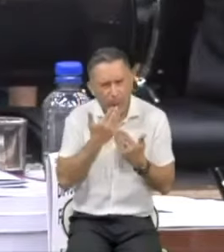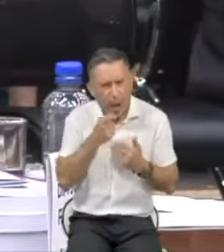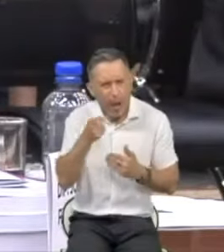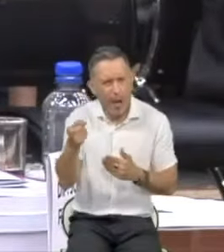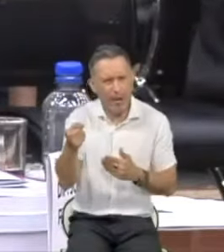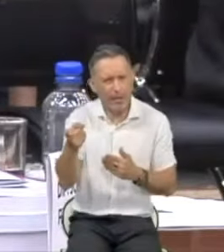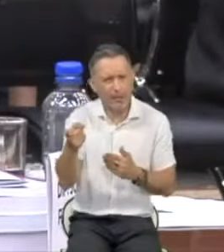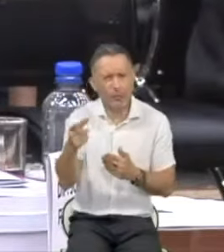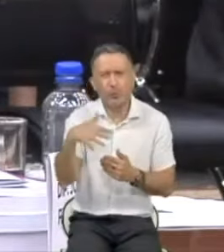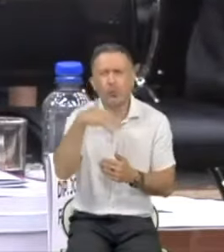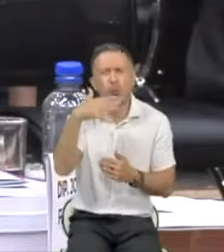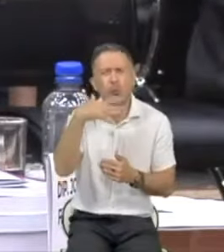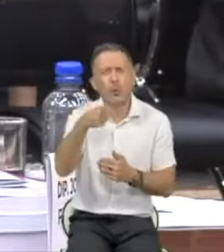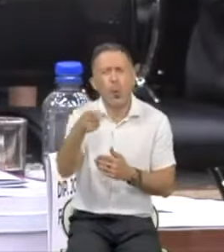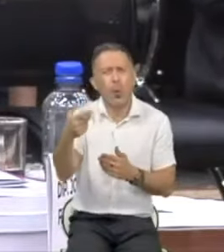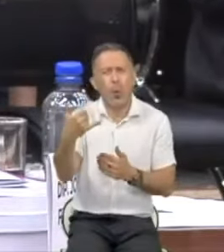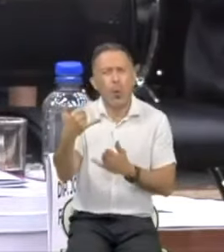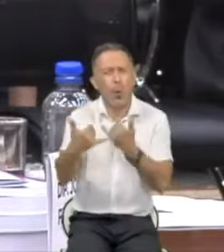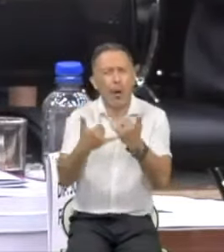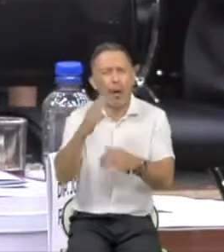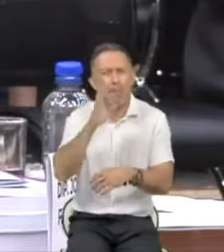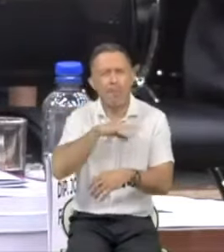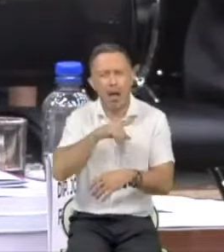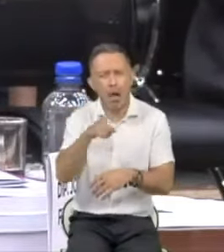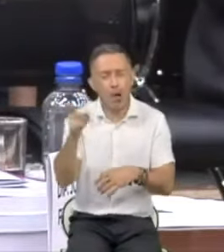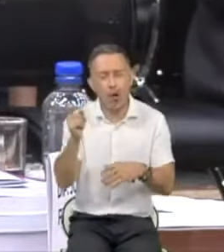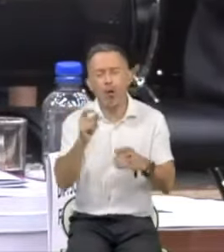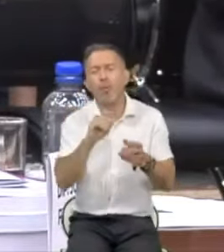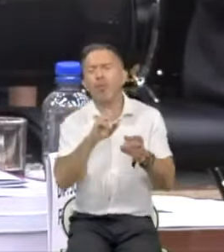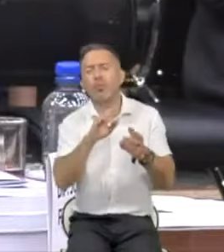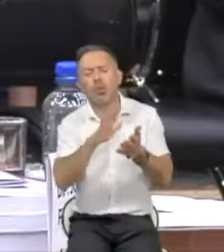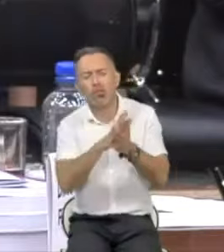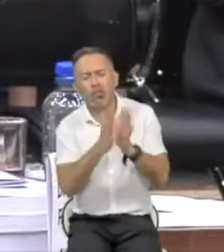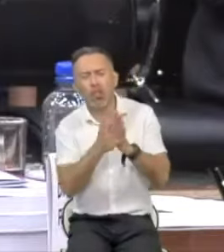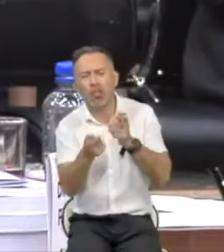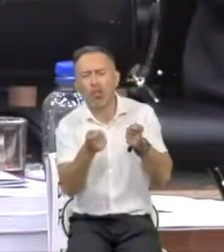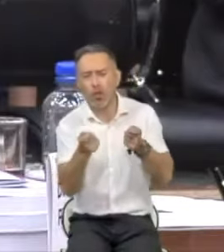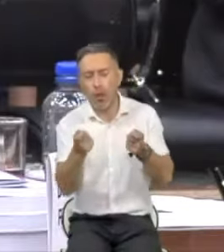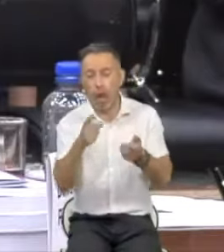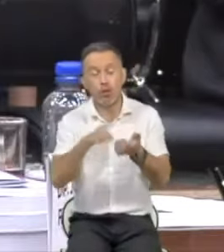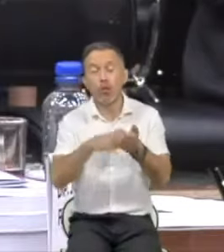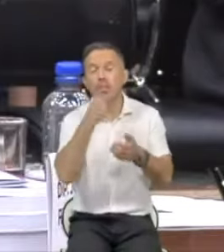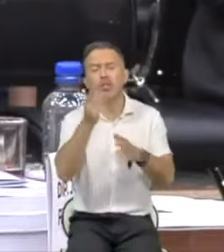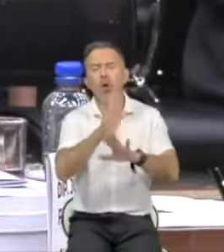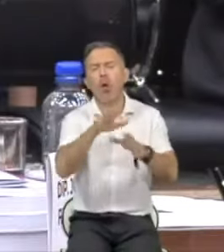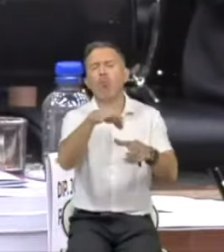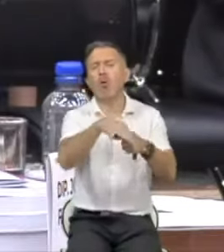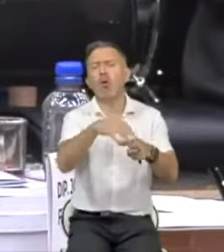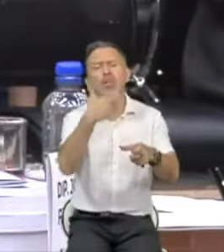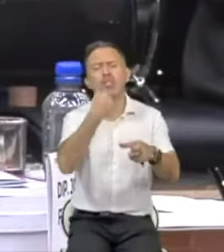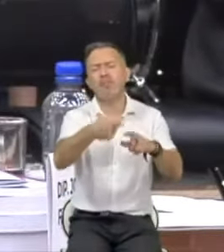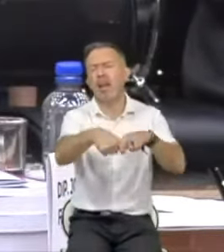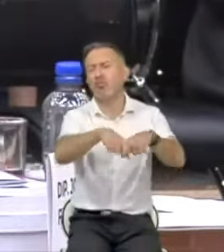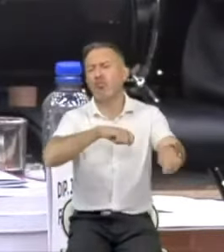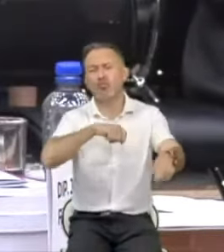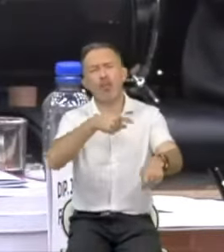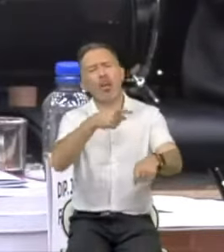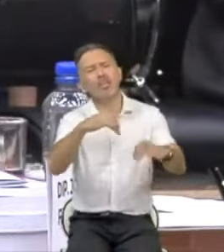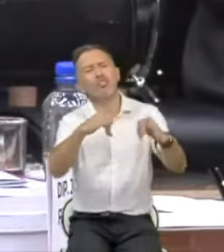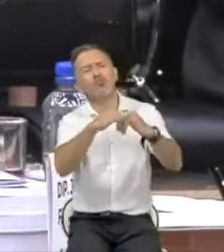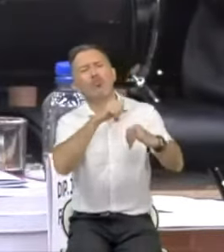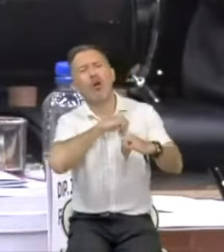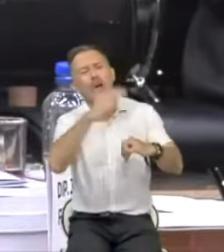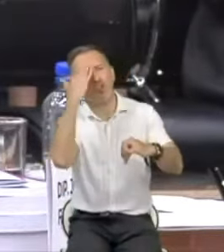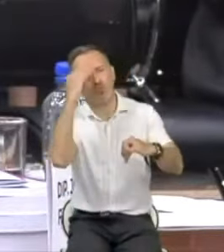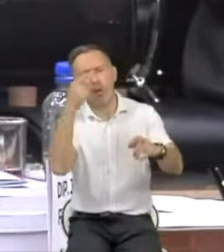sucio torpedea el proceso electoral amagan con que lo quieren anular golpete al autoridad electoral van a pedir